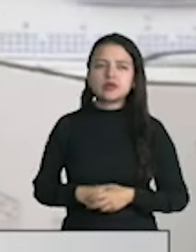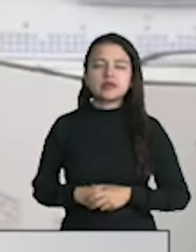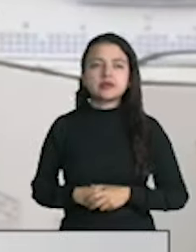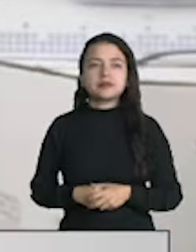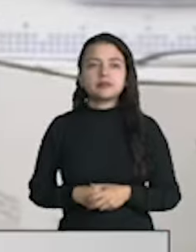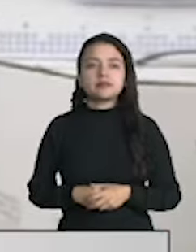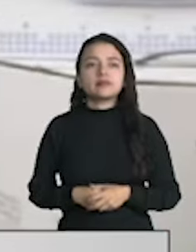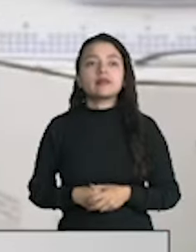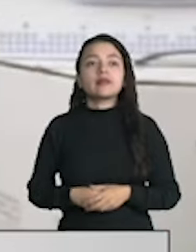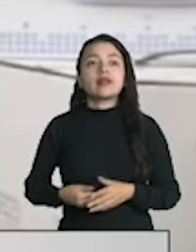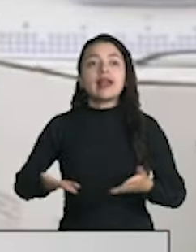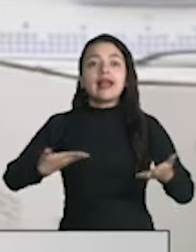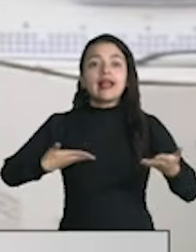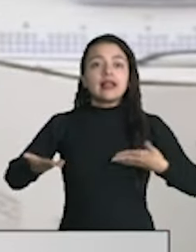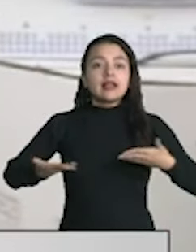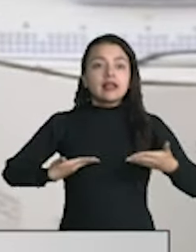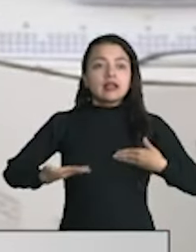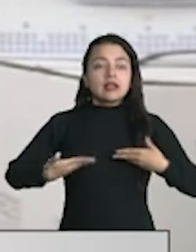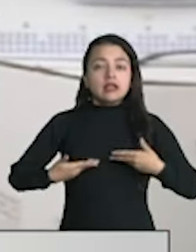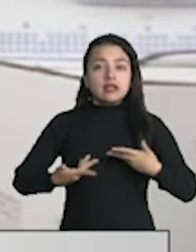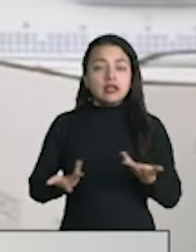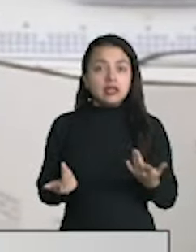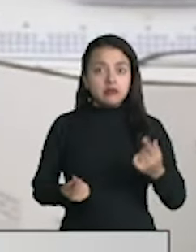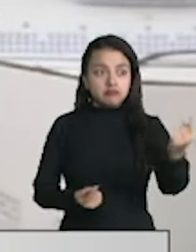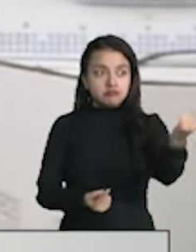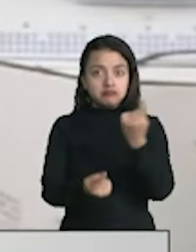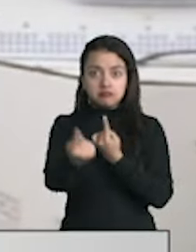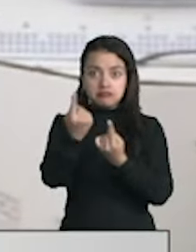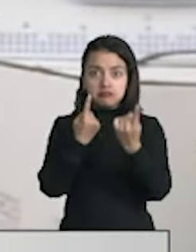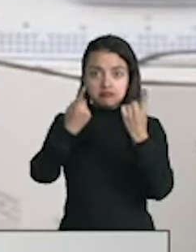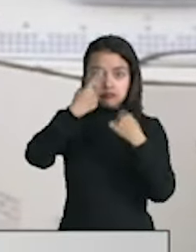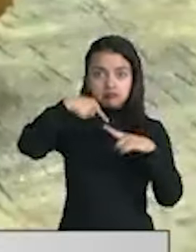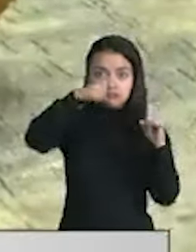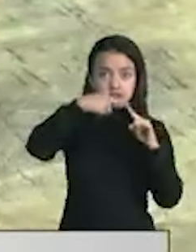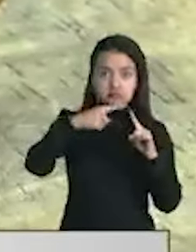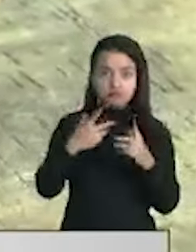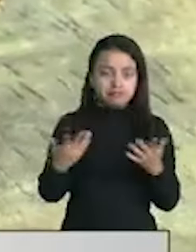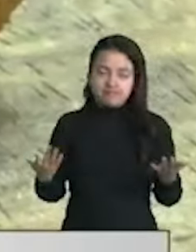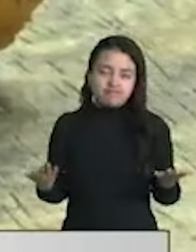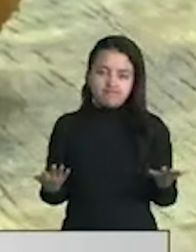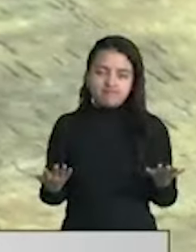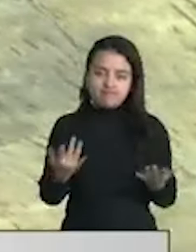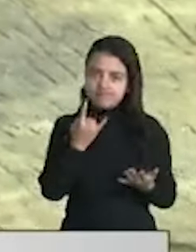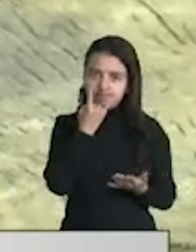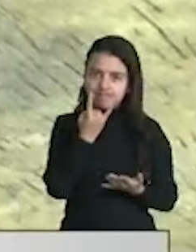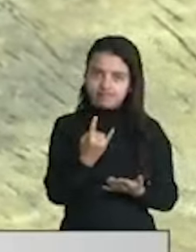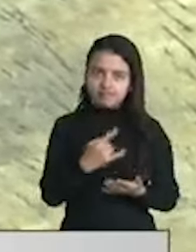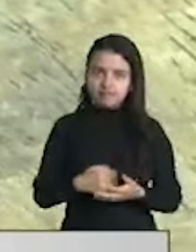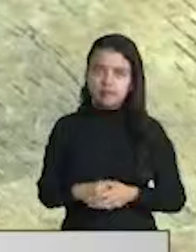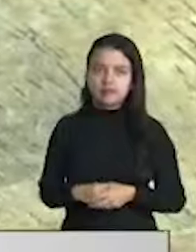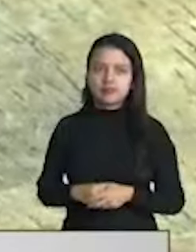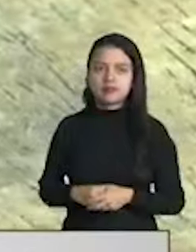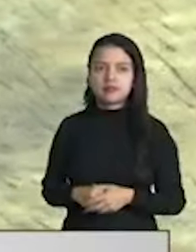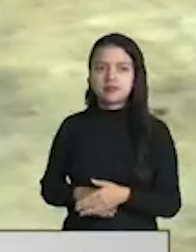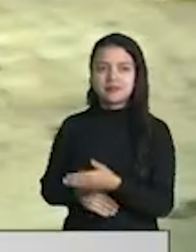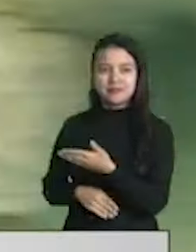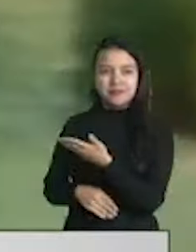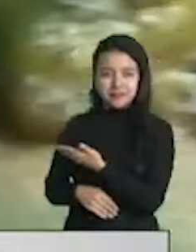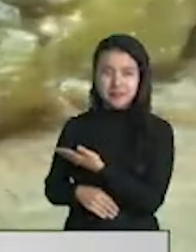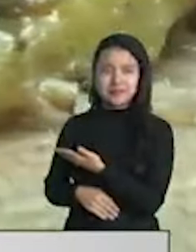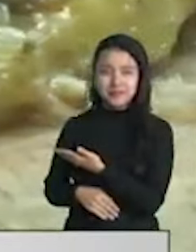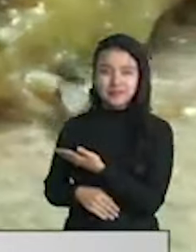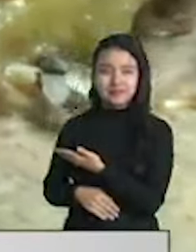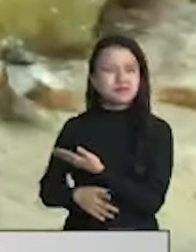En el sector comercio, porque los turistas ya no quieren estar más de un día en la mesa. Los afectados de este flagelo animal aseguran conocer qué